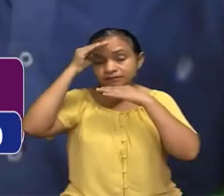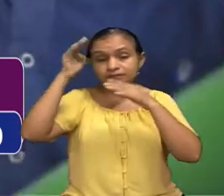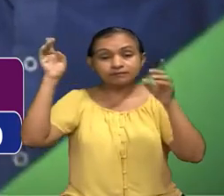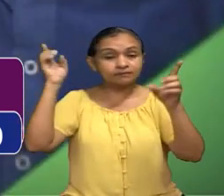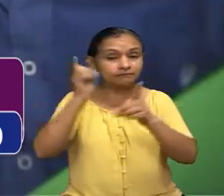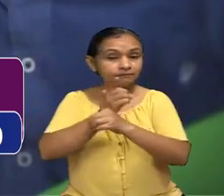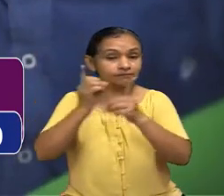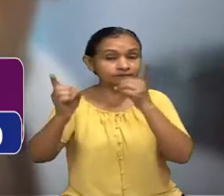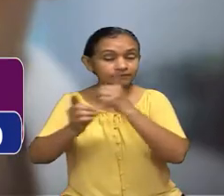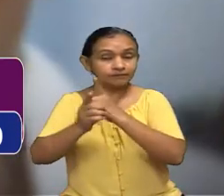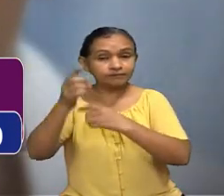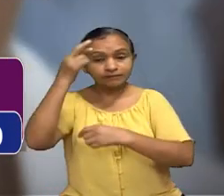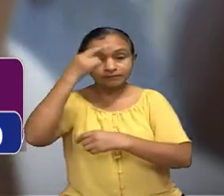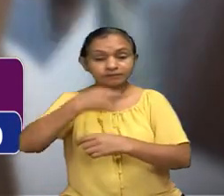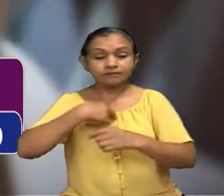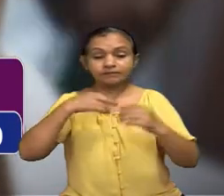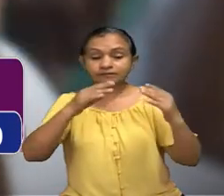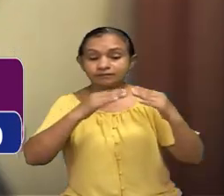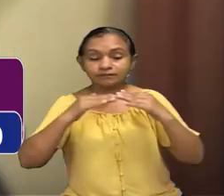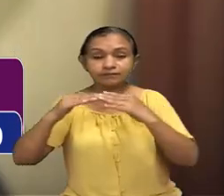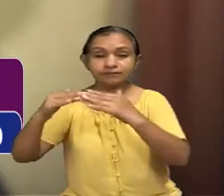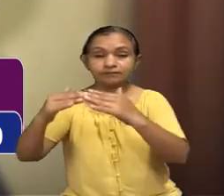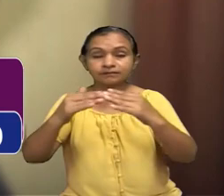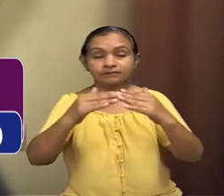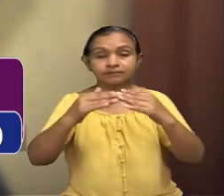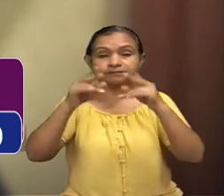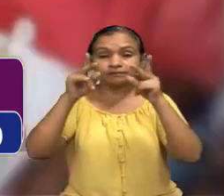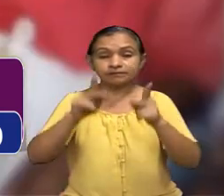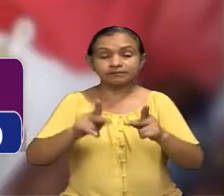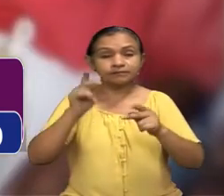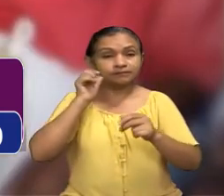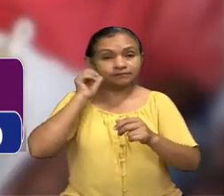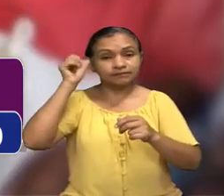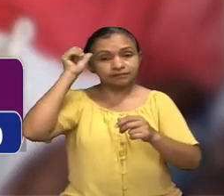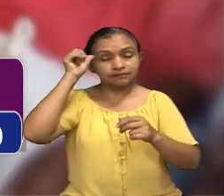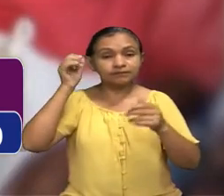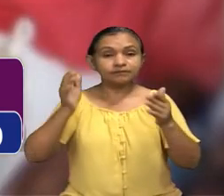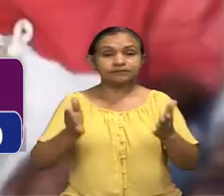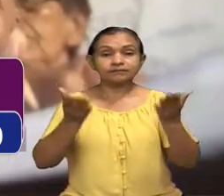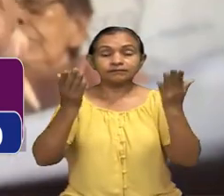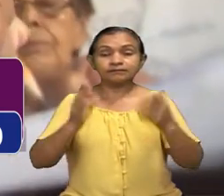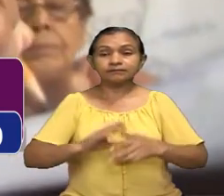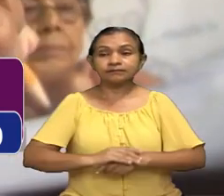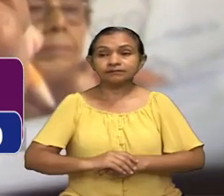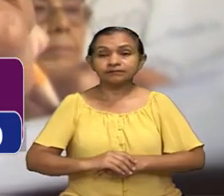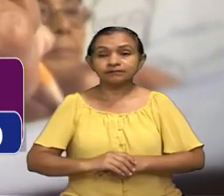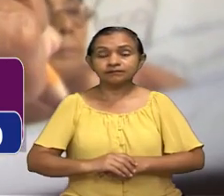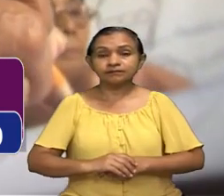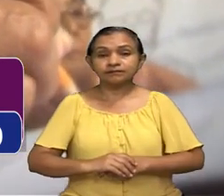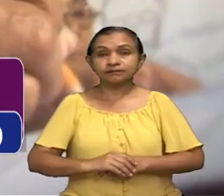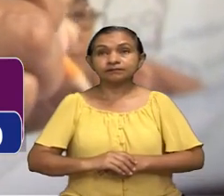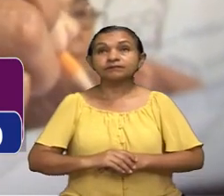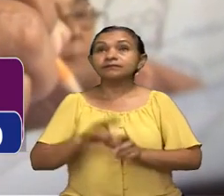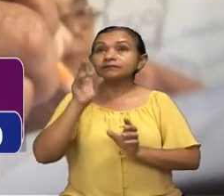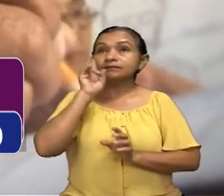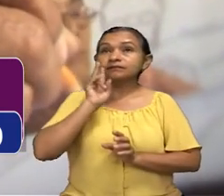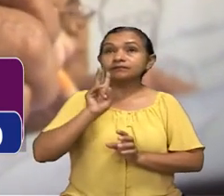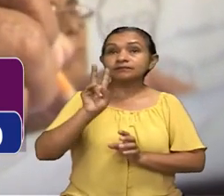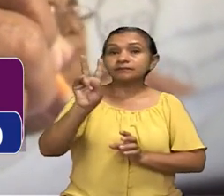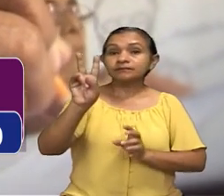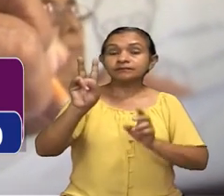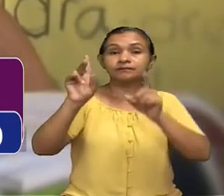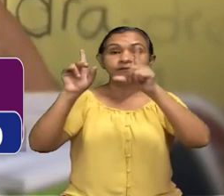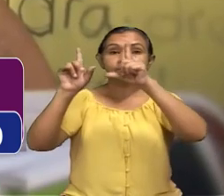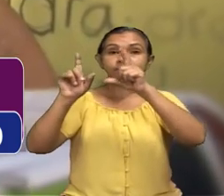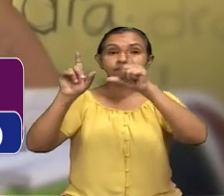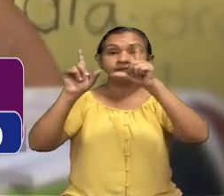y responsabilidades para la comunidad. Así es. Con las personas adultas mayores. Dentro de esa dinámica vemos en pantalla ahí, compañera Carmen,